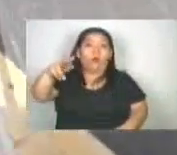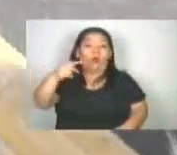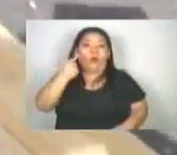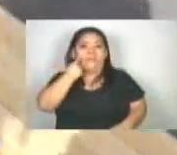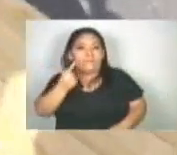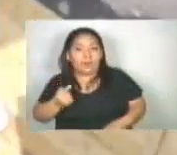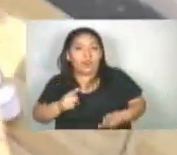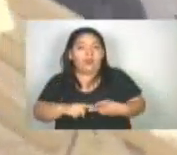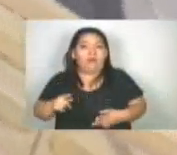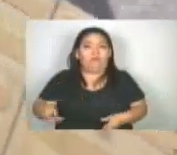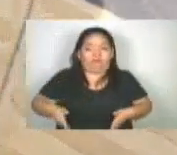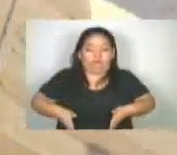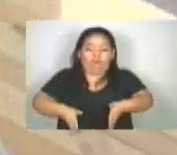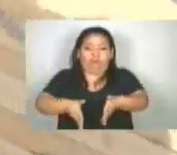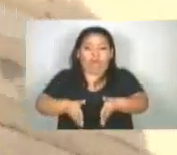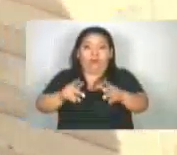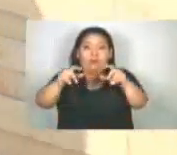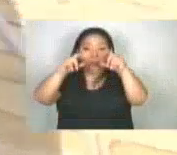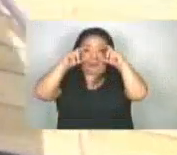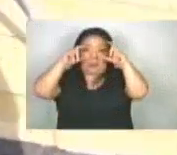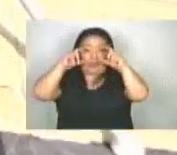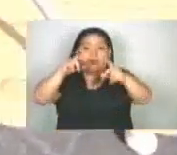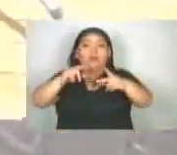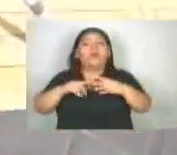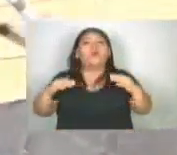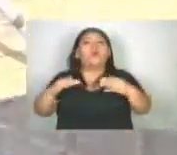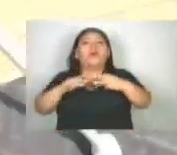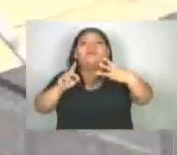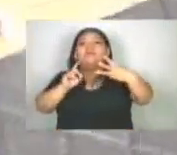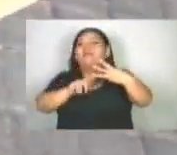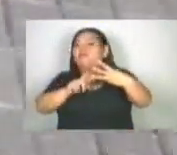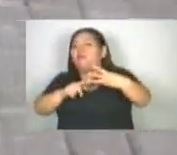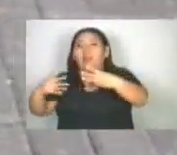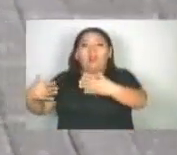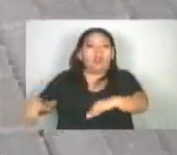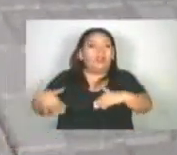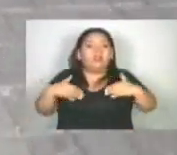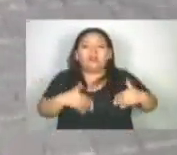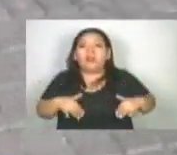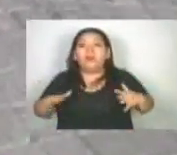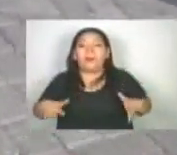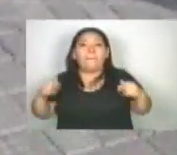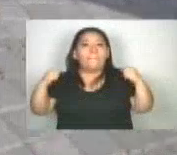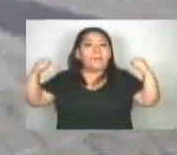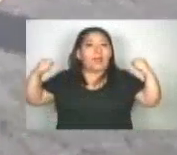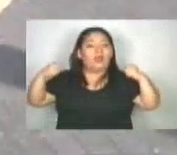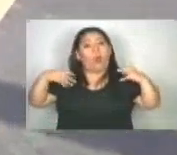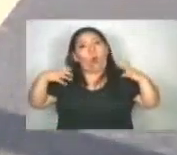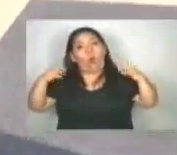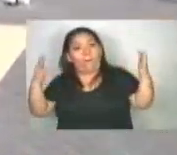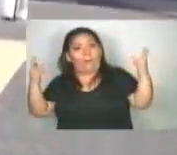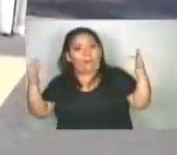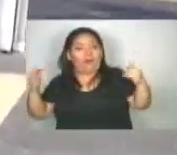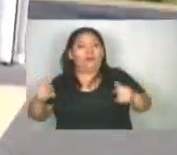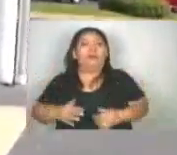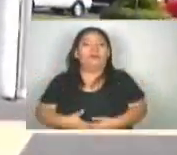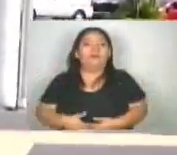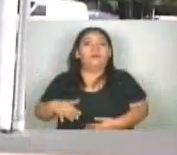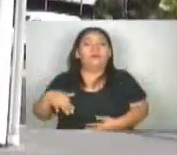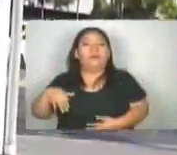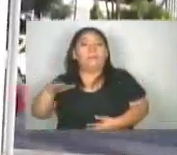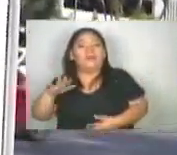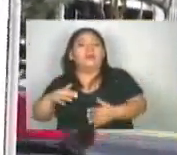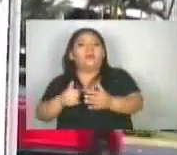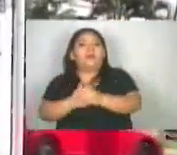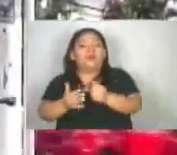incluso cuando están usando lentes. En un tercer lugar están las actividades que hacen con los brazos o las manos. Quienes presentan una mayor